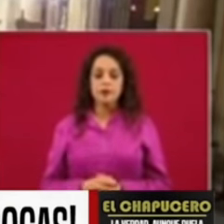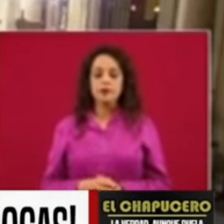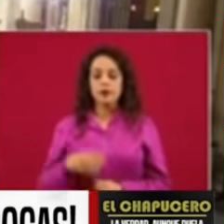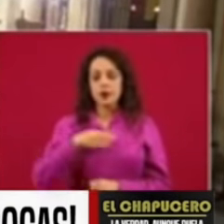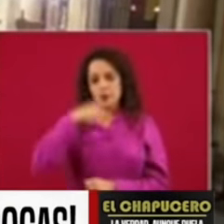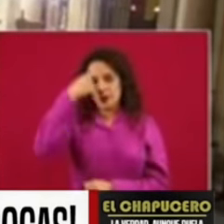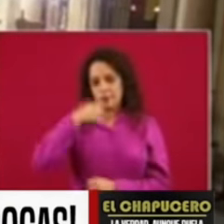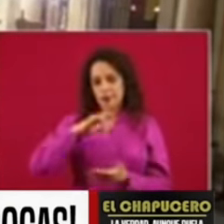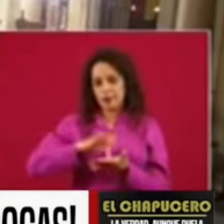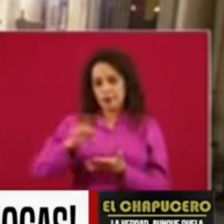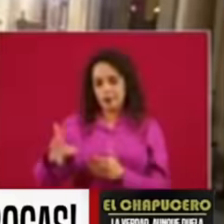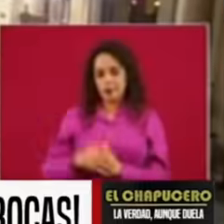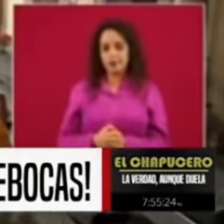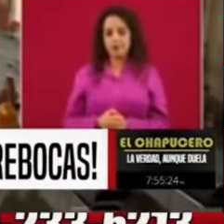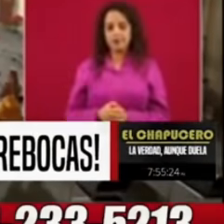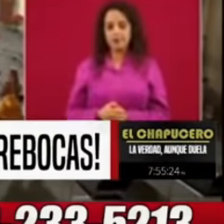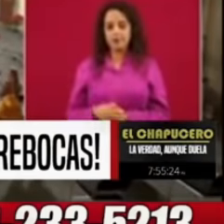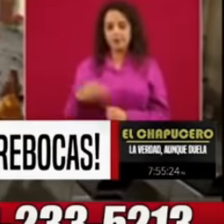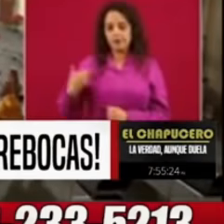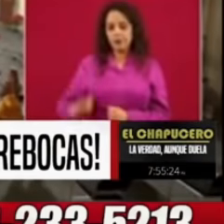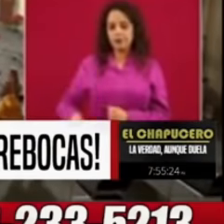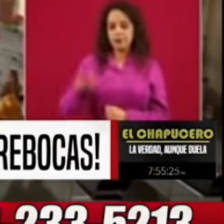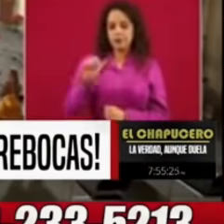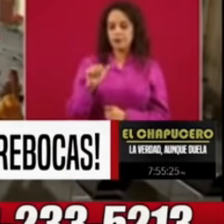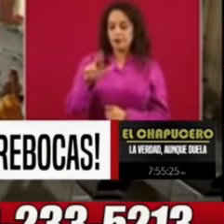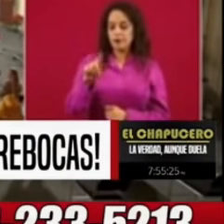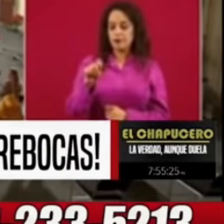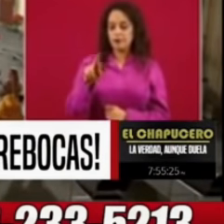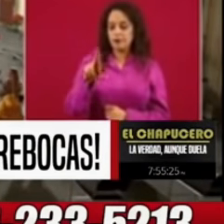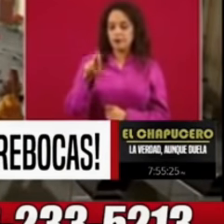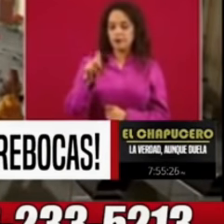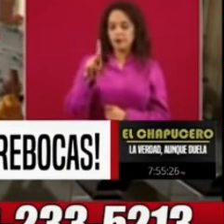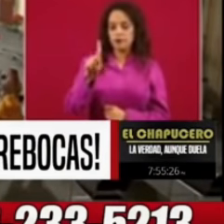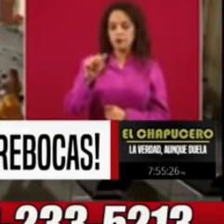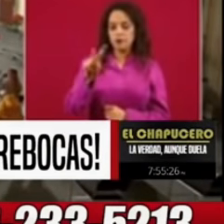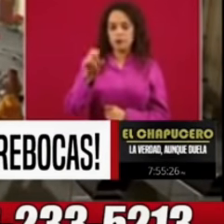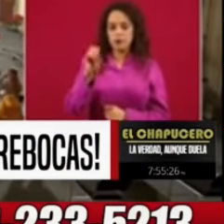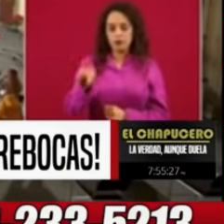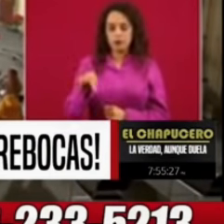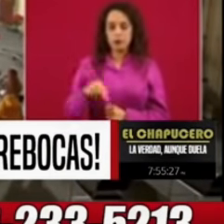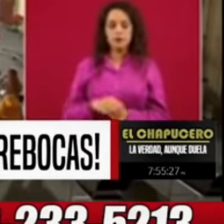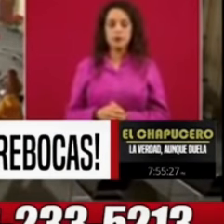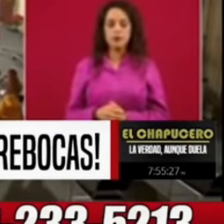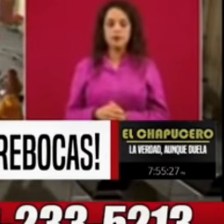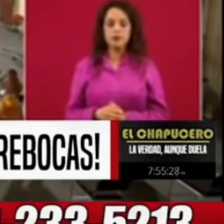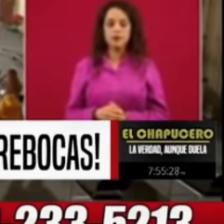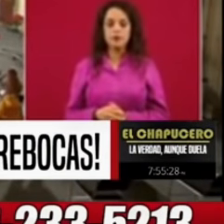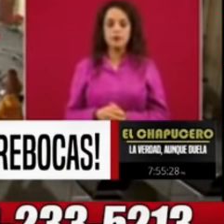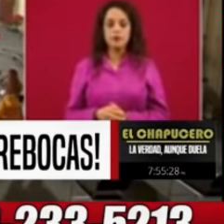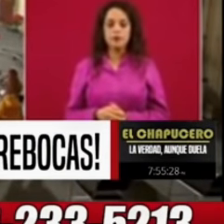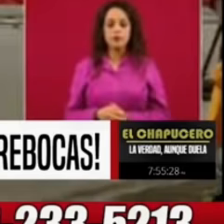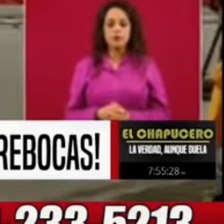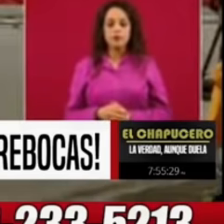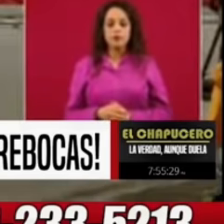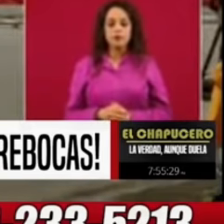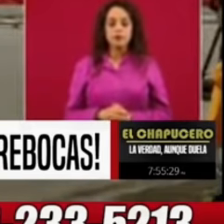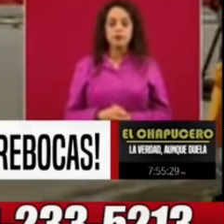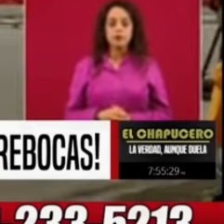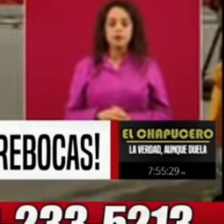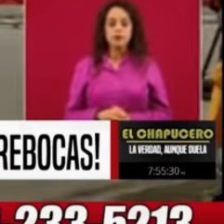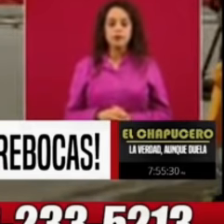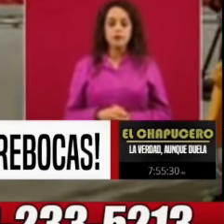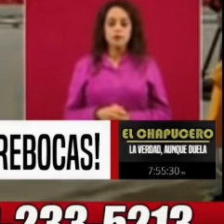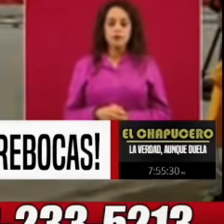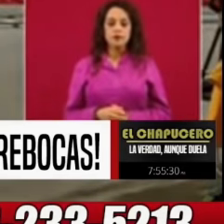noches, doctor. Buenas noches. Arturo Pavón para el Chapucero Network, redes digitales. Bueno, la